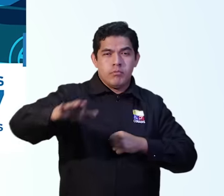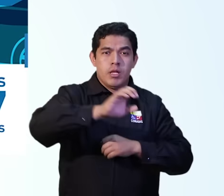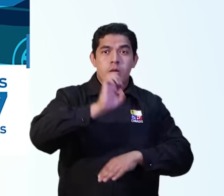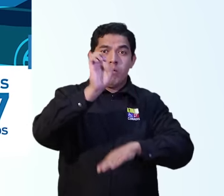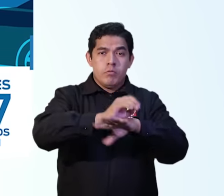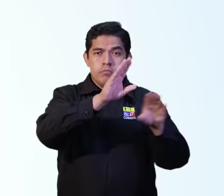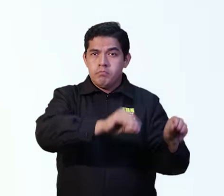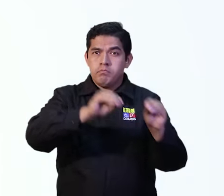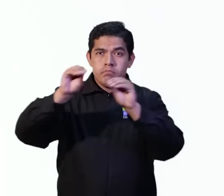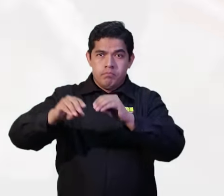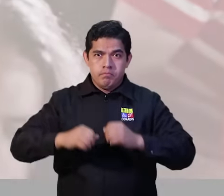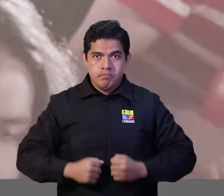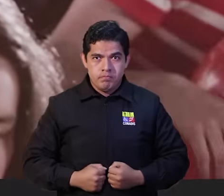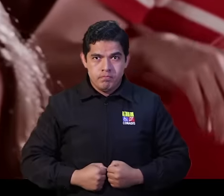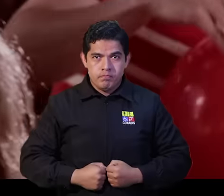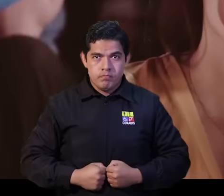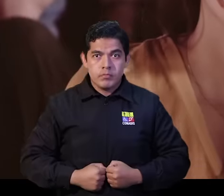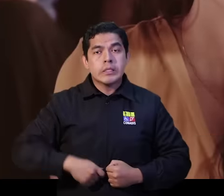nacional.